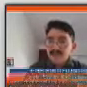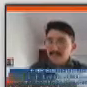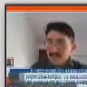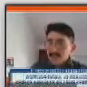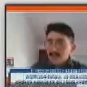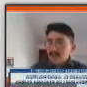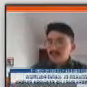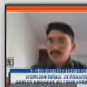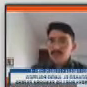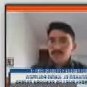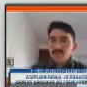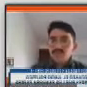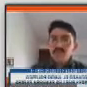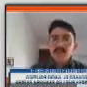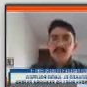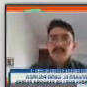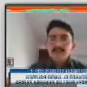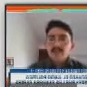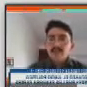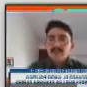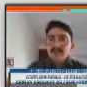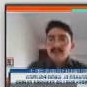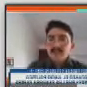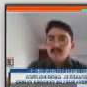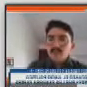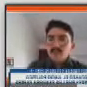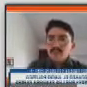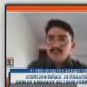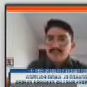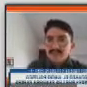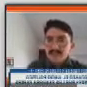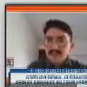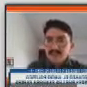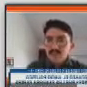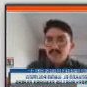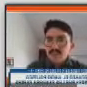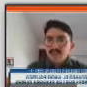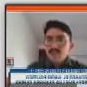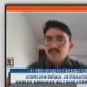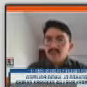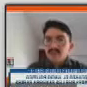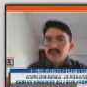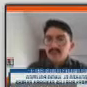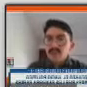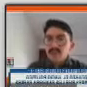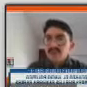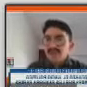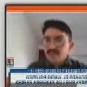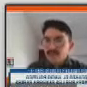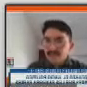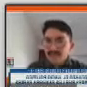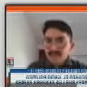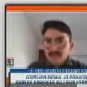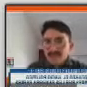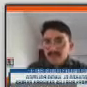caso es que la acusación constitucional se puede activar cuando el presidente de la República produce un daño al honor de la